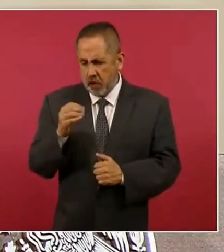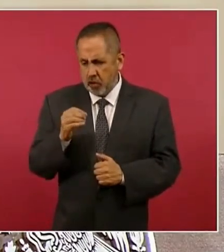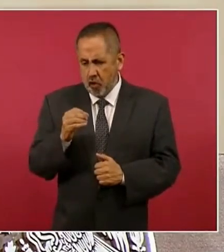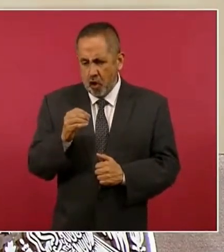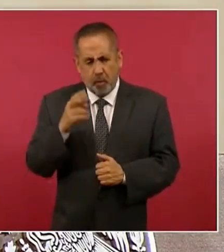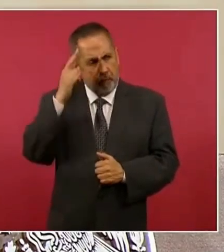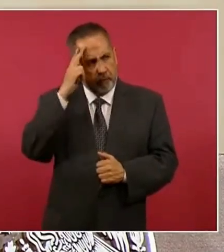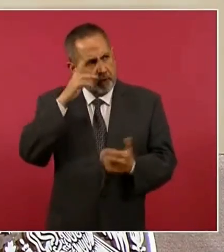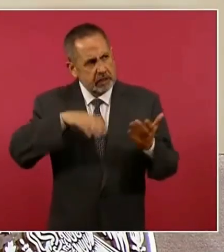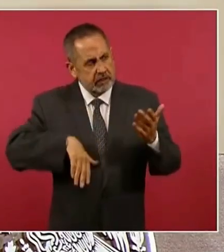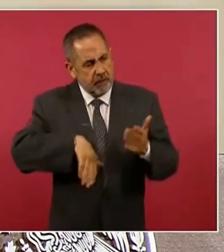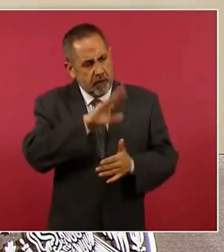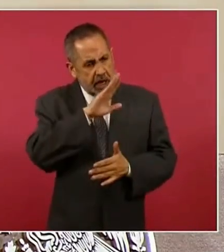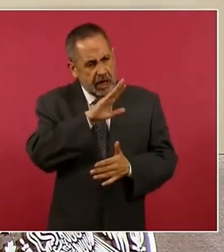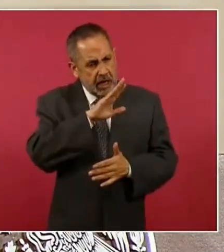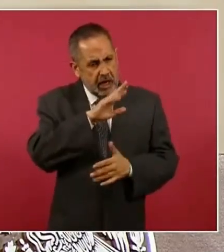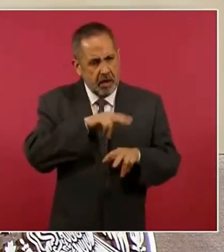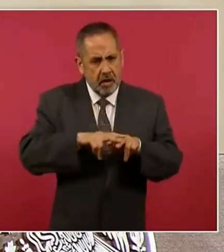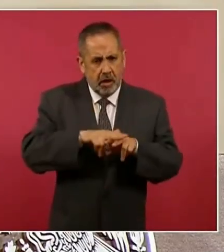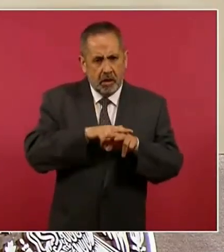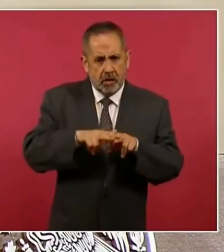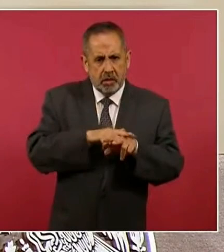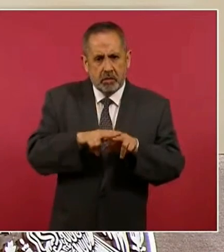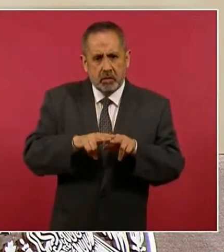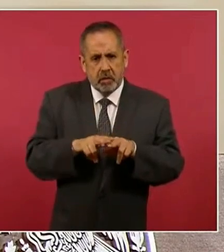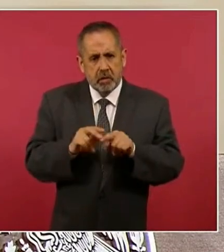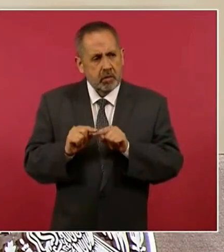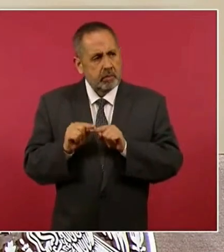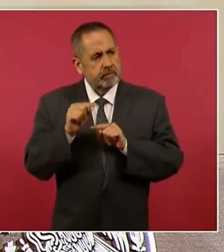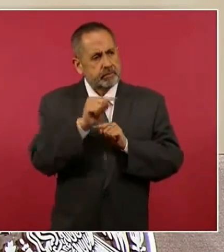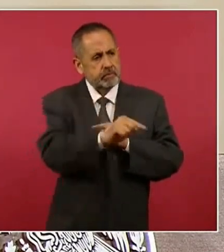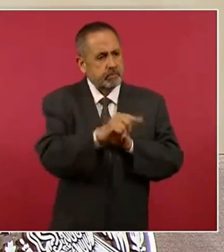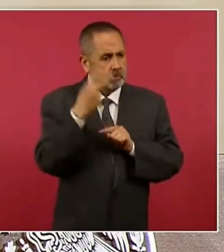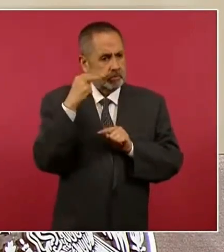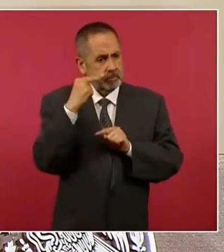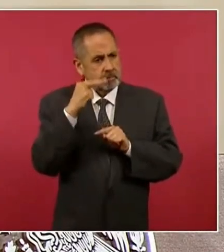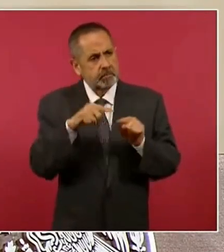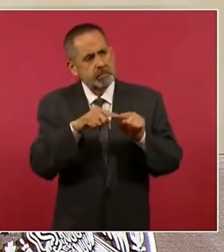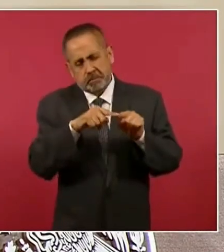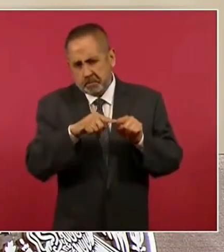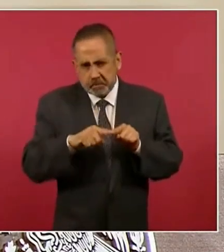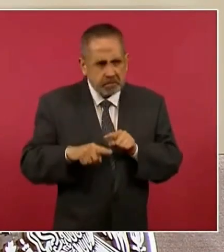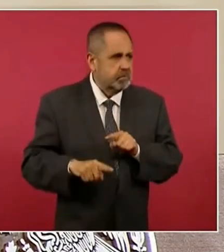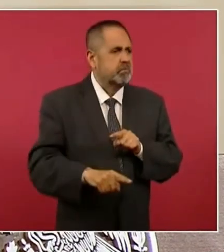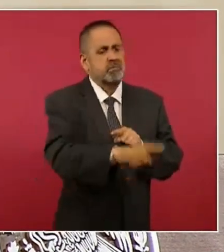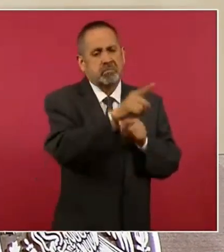Díaz en tren a Veracruz y de ahí el Ipiranga,